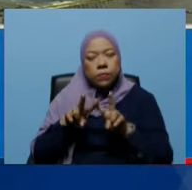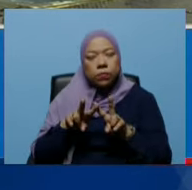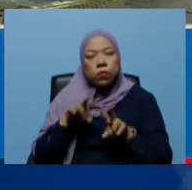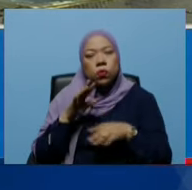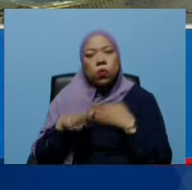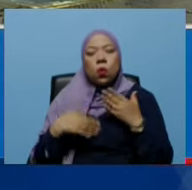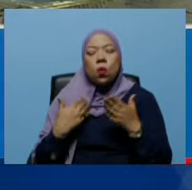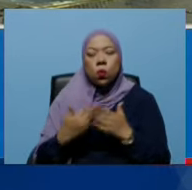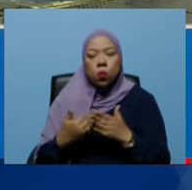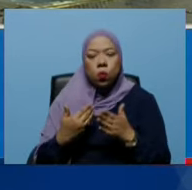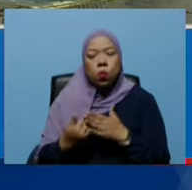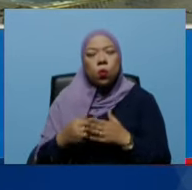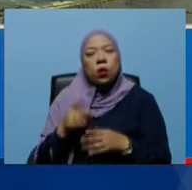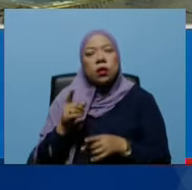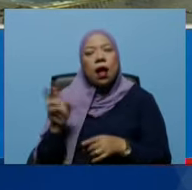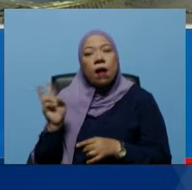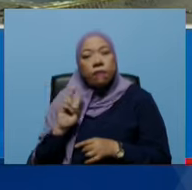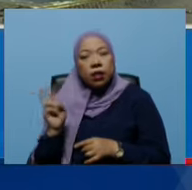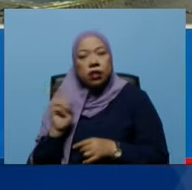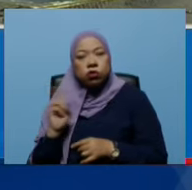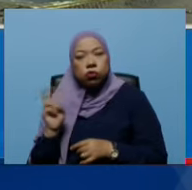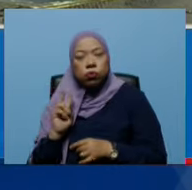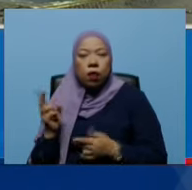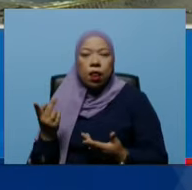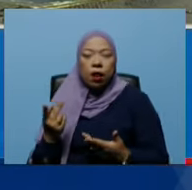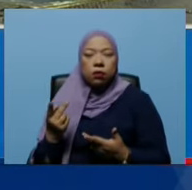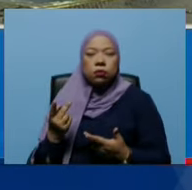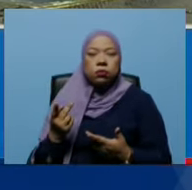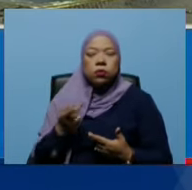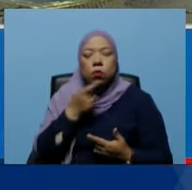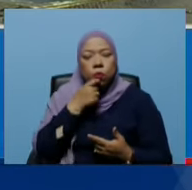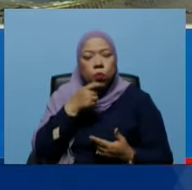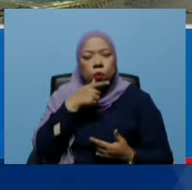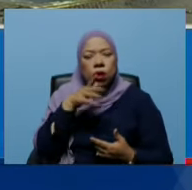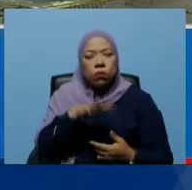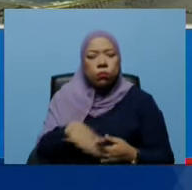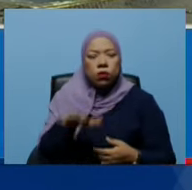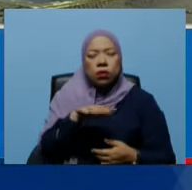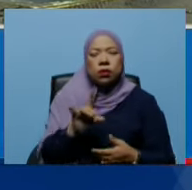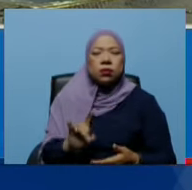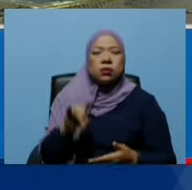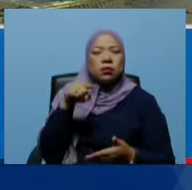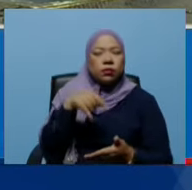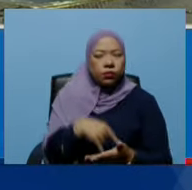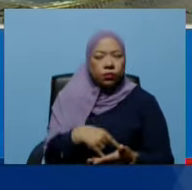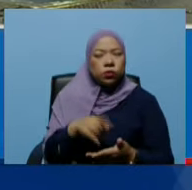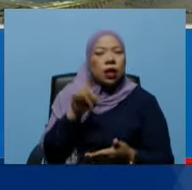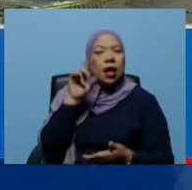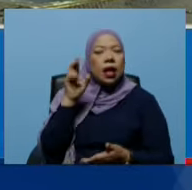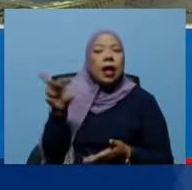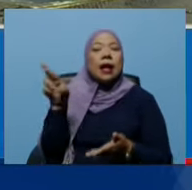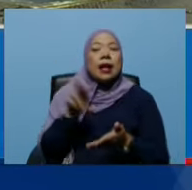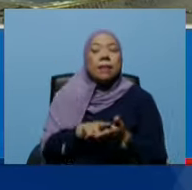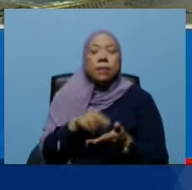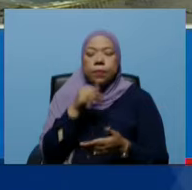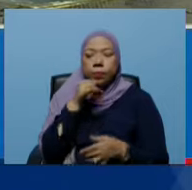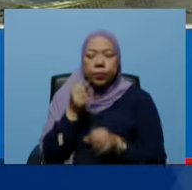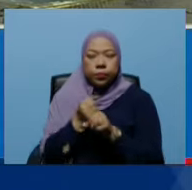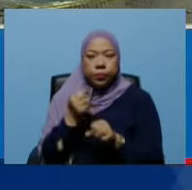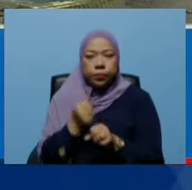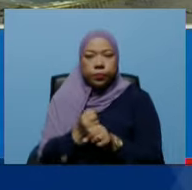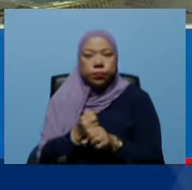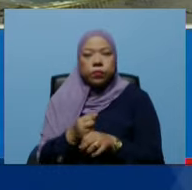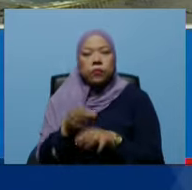valor agregado al país, valor agregado al pueblo carabobeño. Repito, por la valentía,